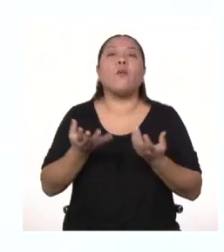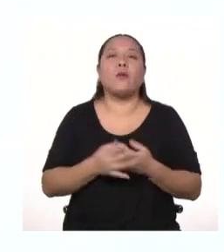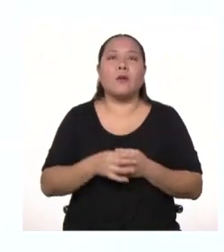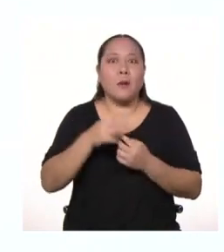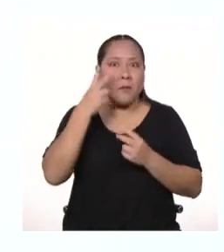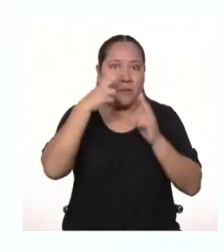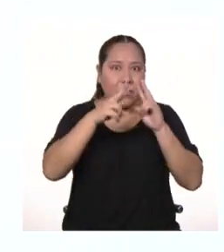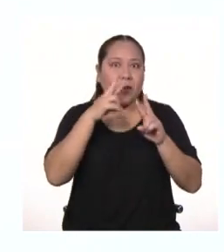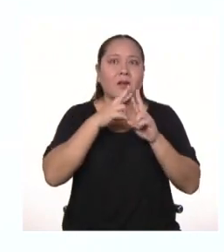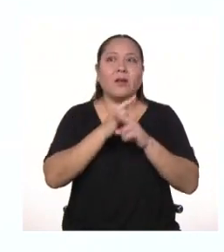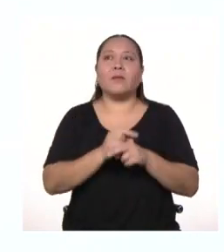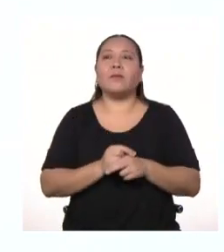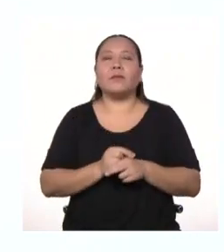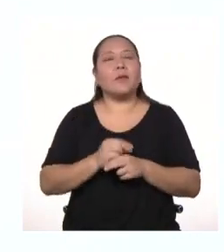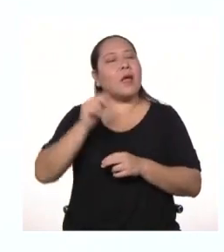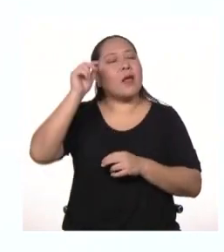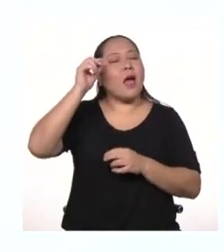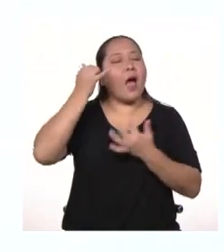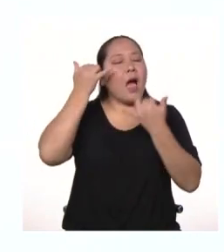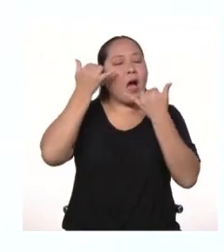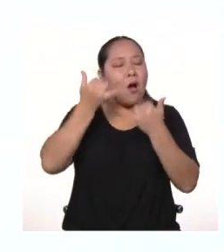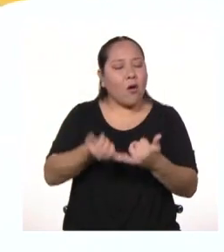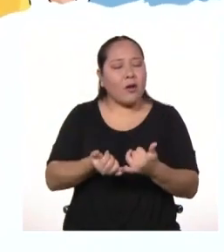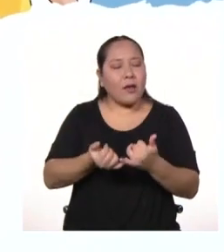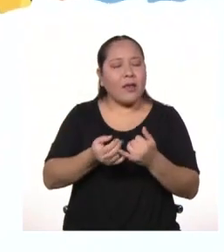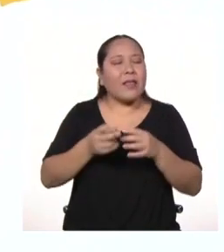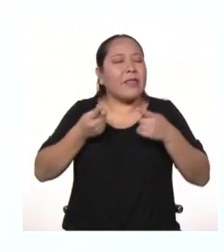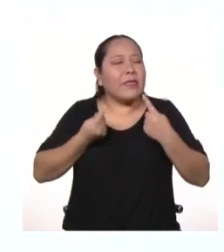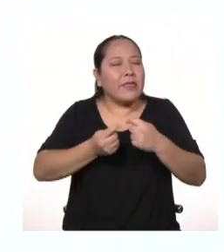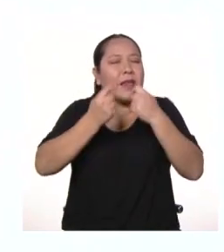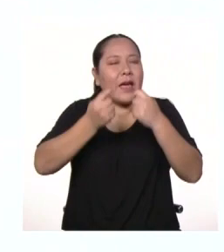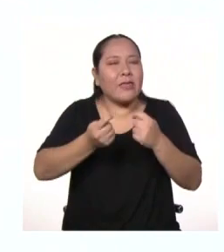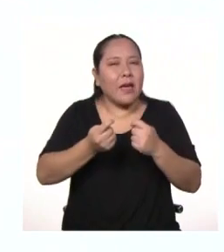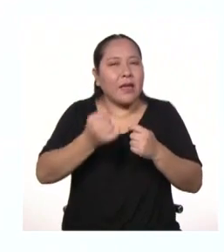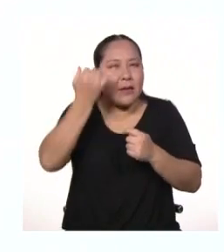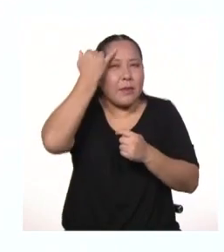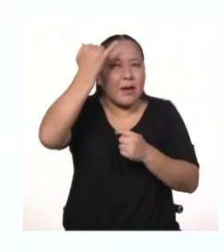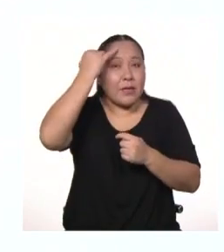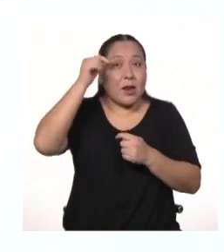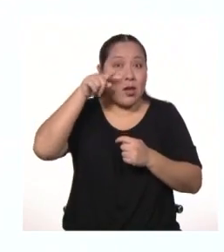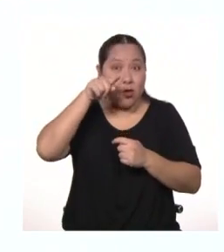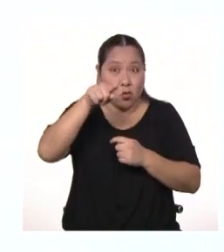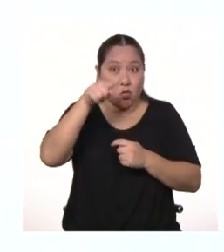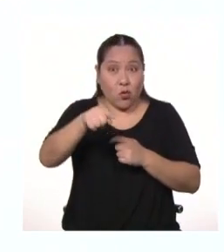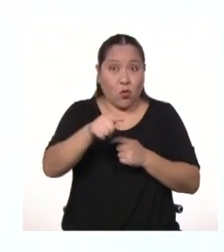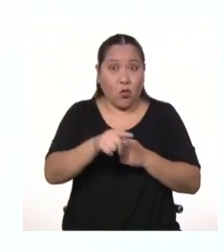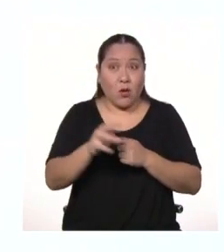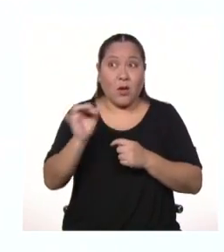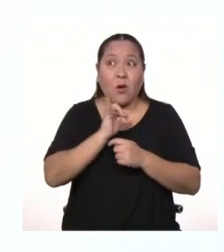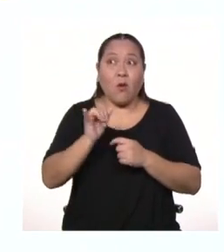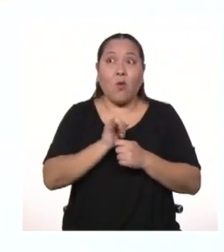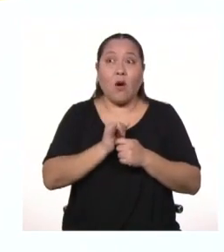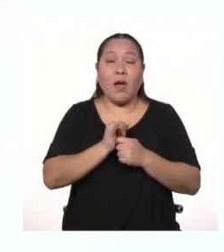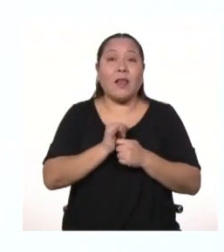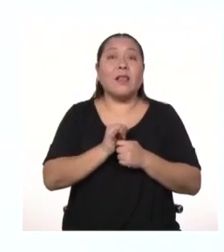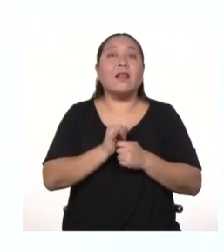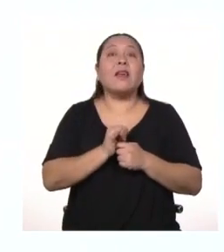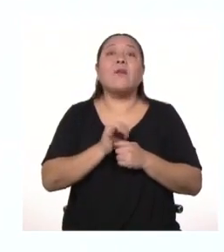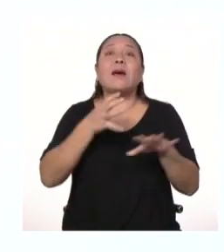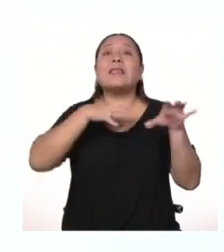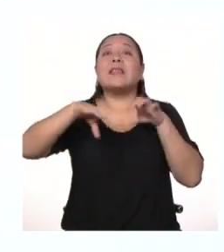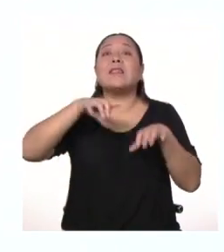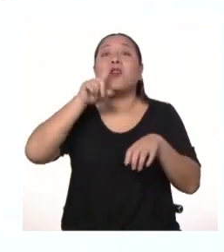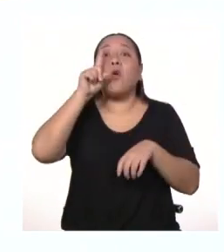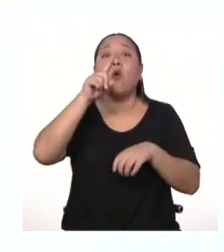que se pongan en los zapatos de Abraham Valdelomar e imaginen que ustedes van a realizar uno de estos viajes